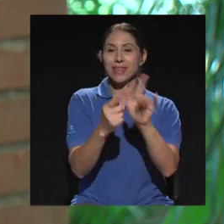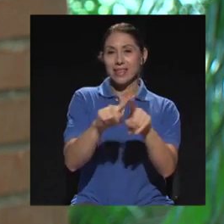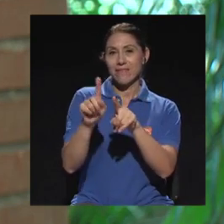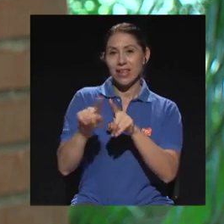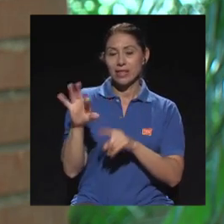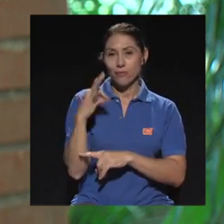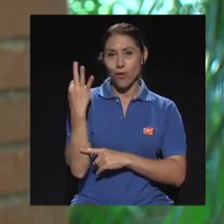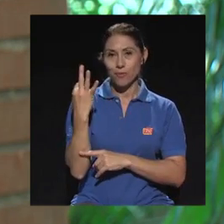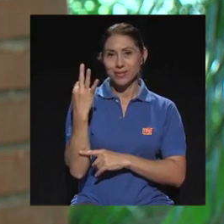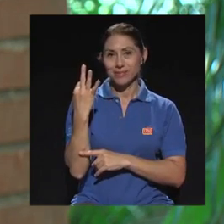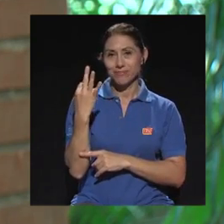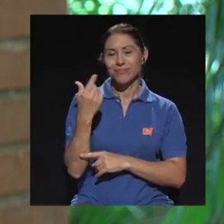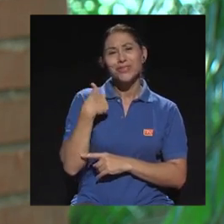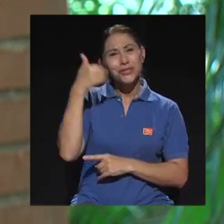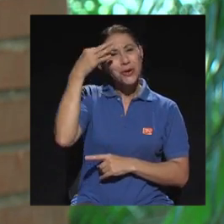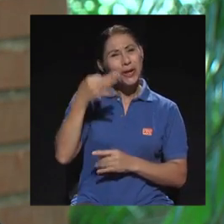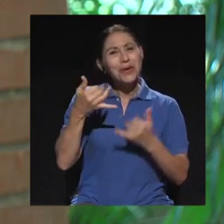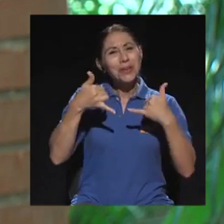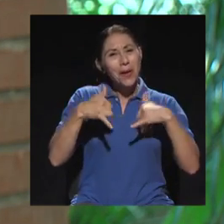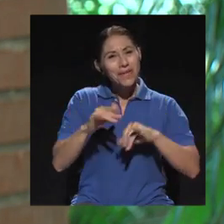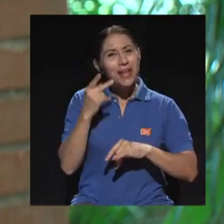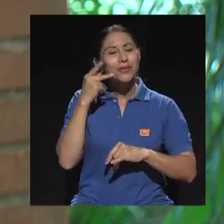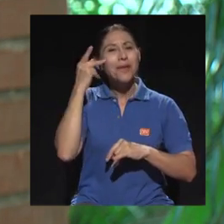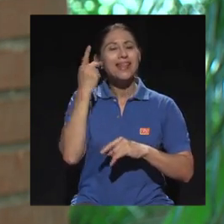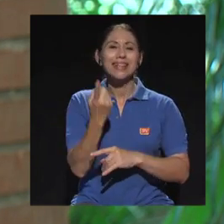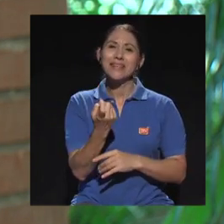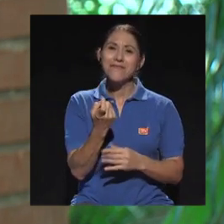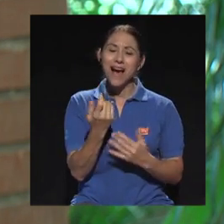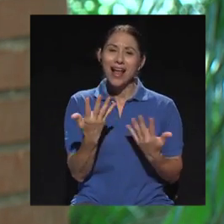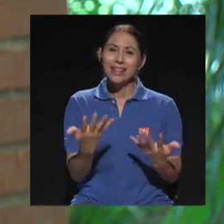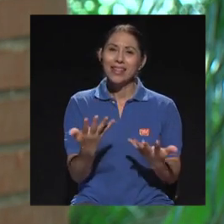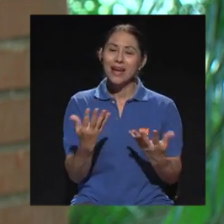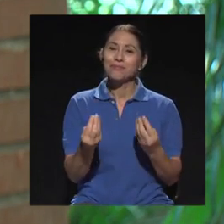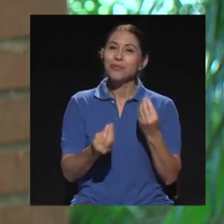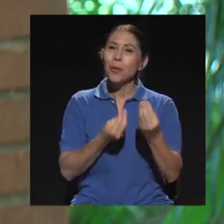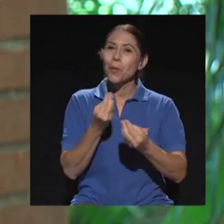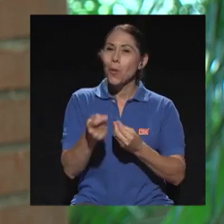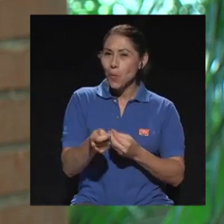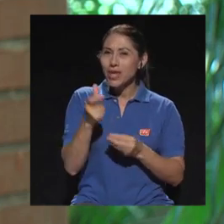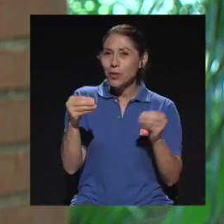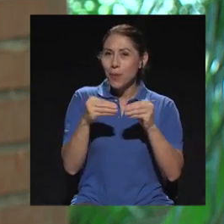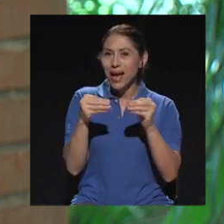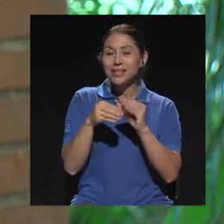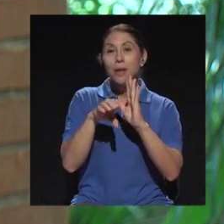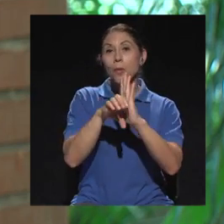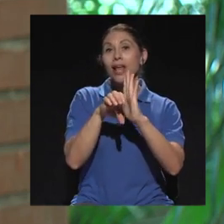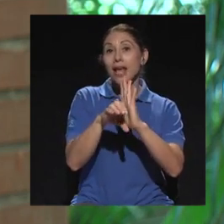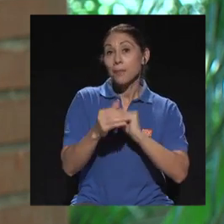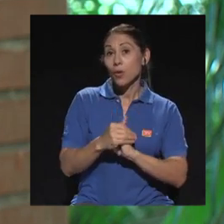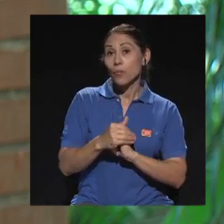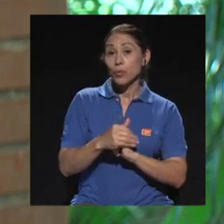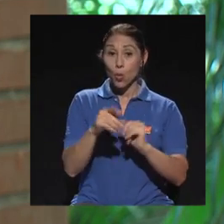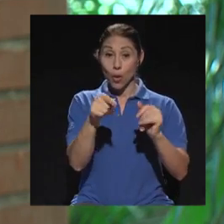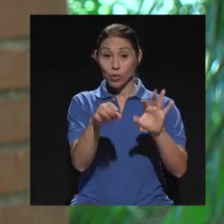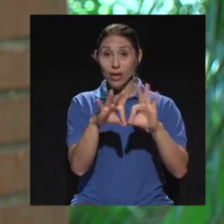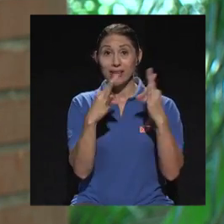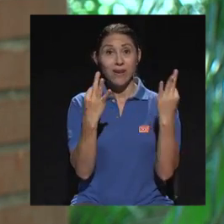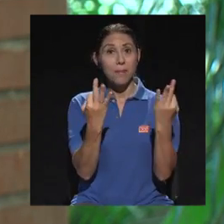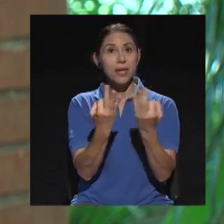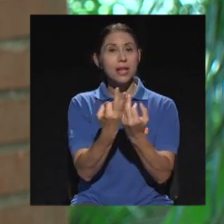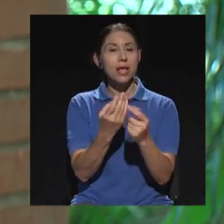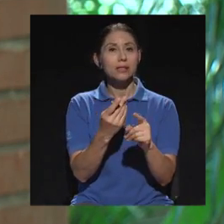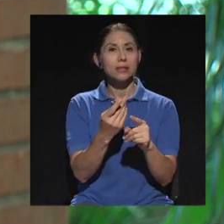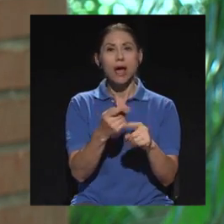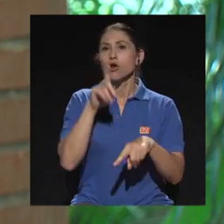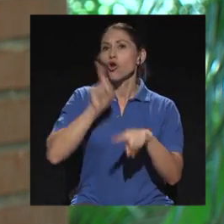ese sentido es donde los padres todavía les falta pues un poquitito más. Por ejemplo, cuando en los hogares no se